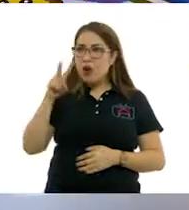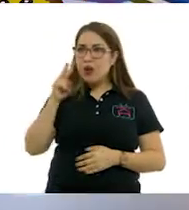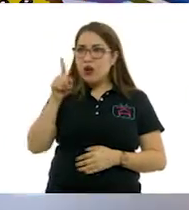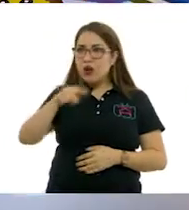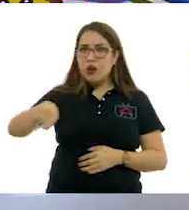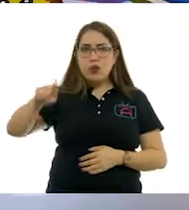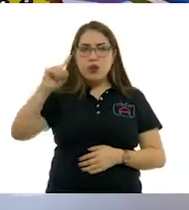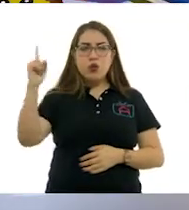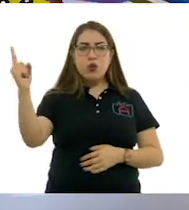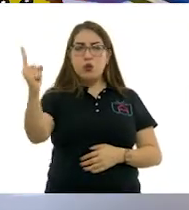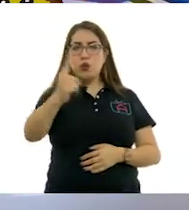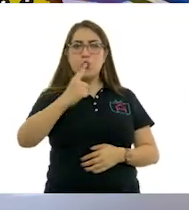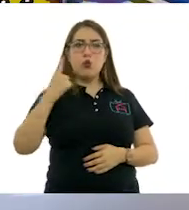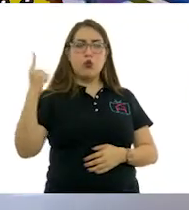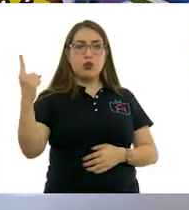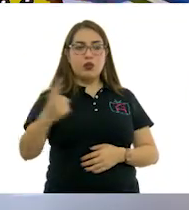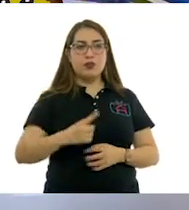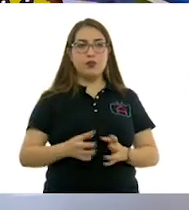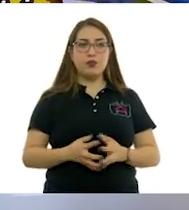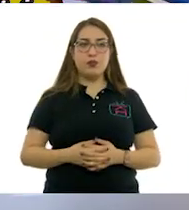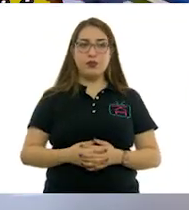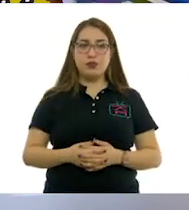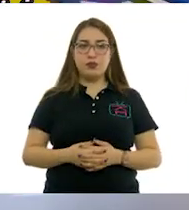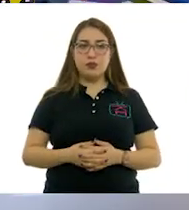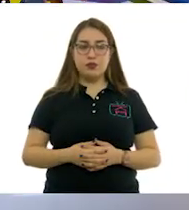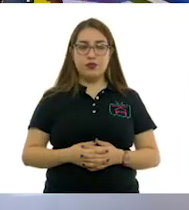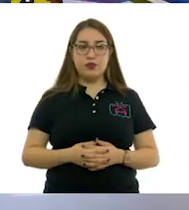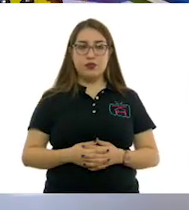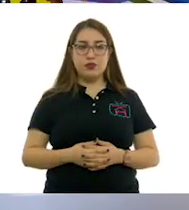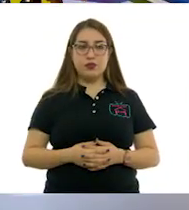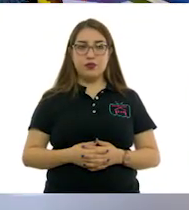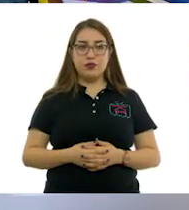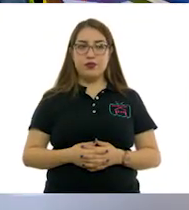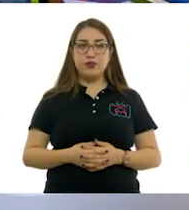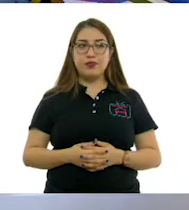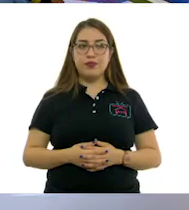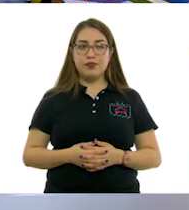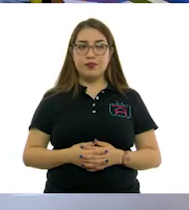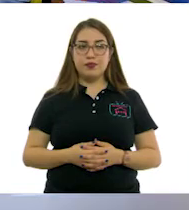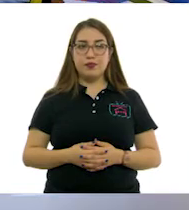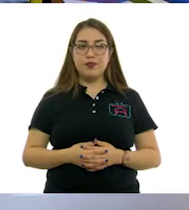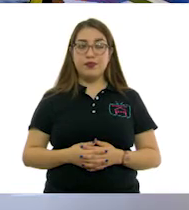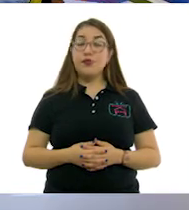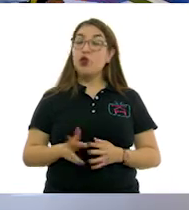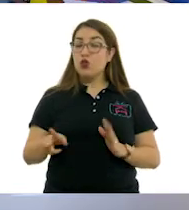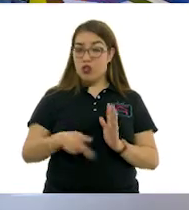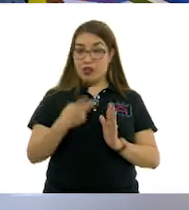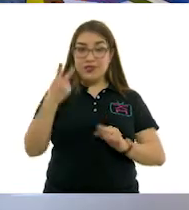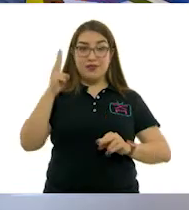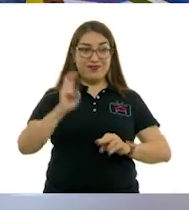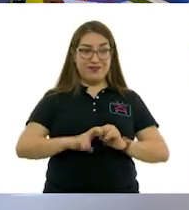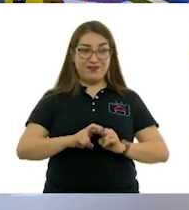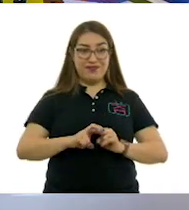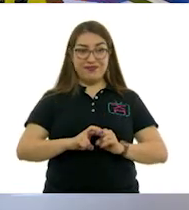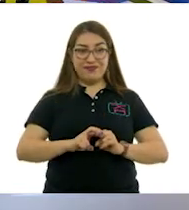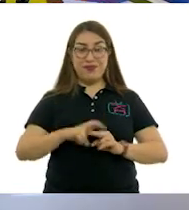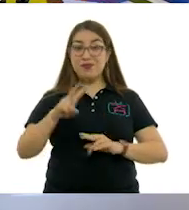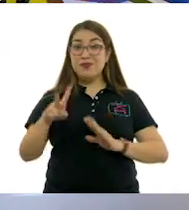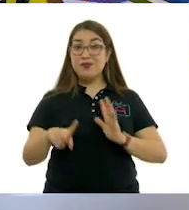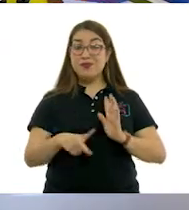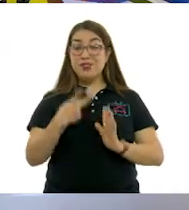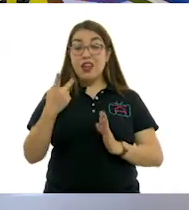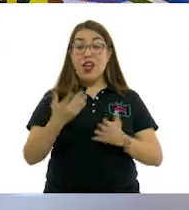¿sí? Vamos a dar vuelta en el sillón porque están dando vueltas. Ahí me dijeron que diera vuelta. Ah, me vuelvo a sentar. Ay, pero ya se me dio